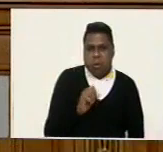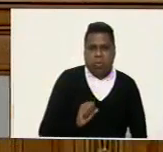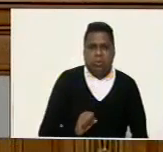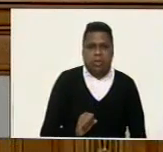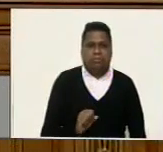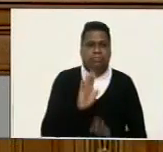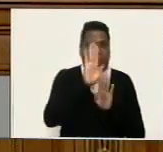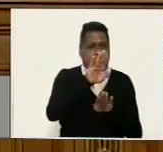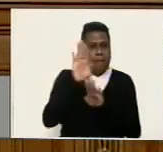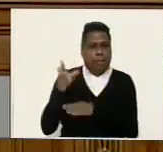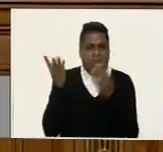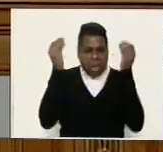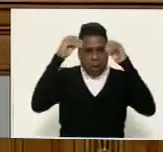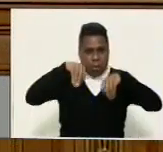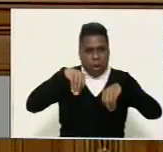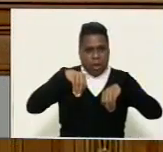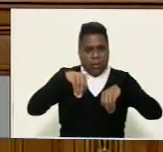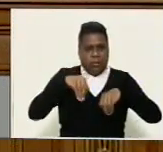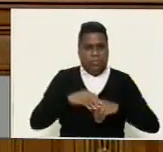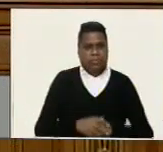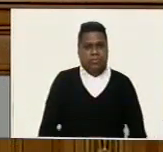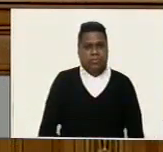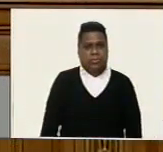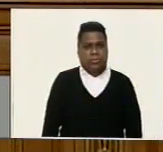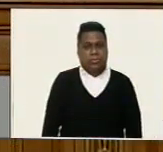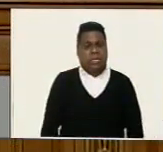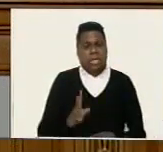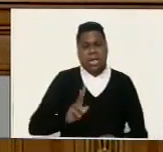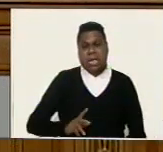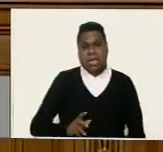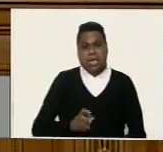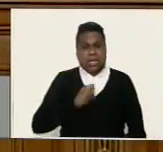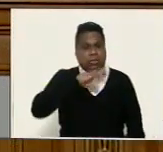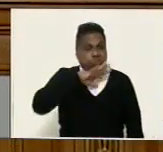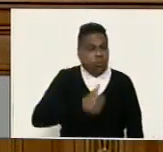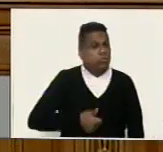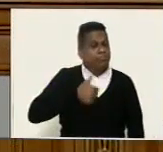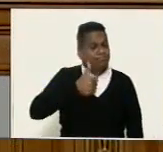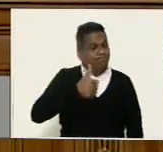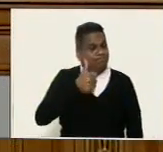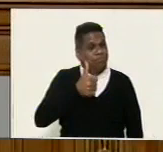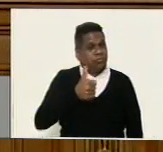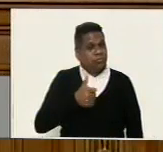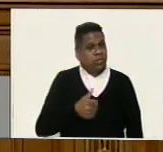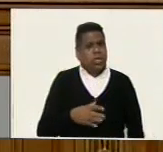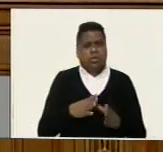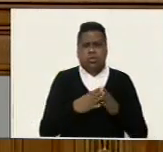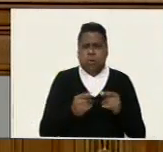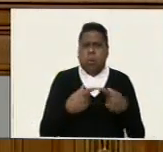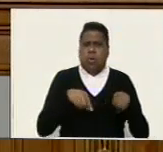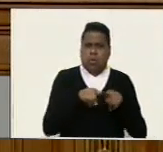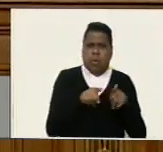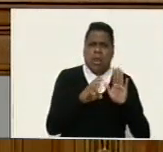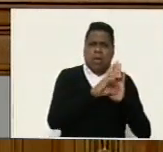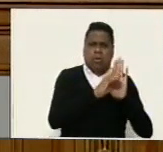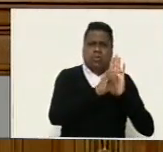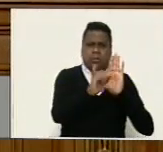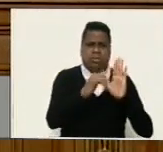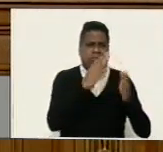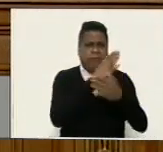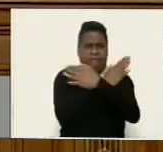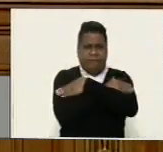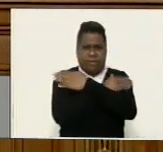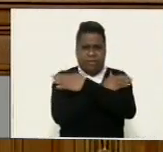acuerdo tan oportuno, tan histórico, tan muy de la constituyente, y felicitar